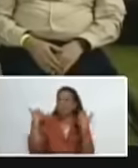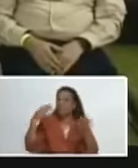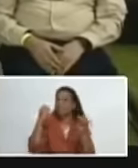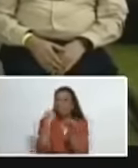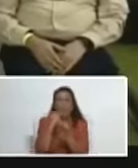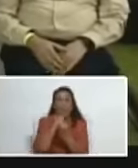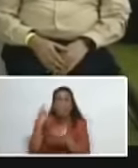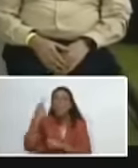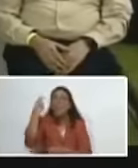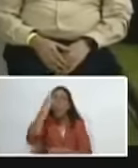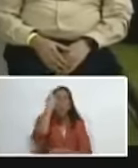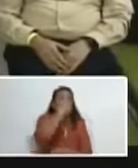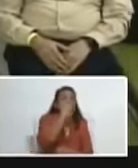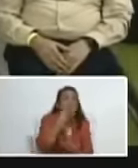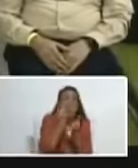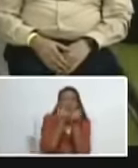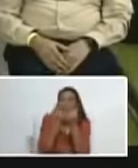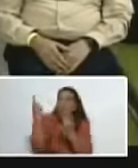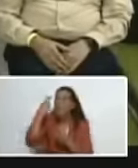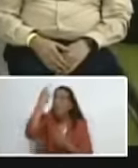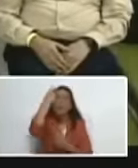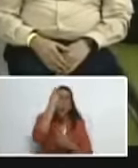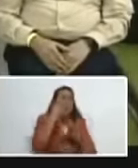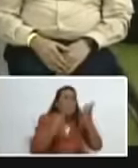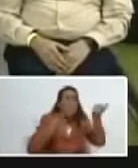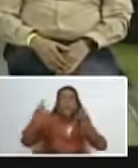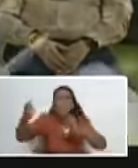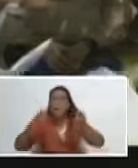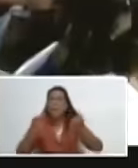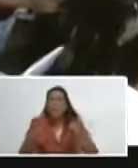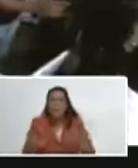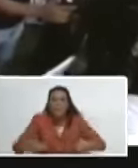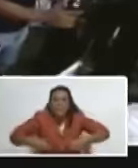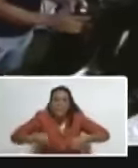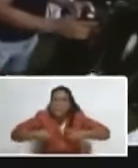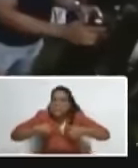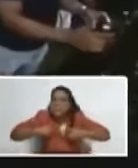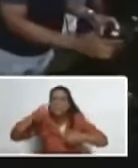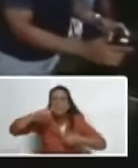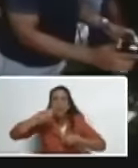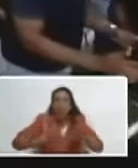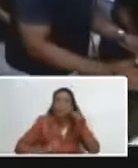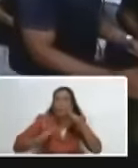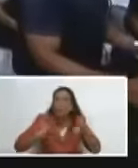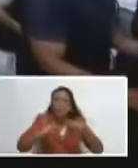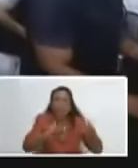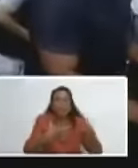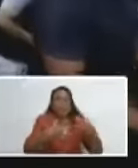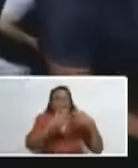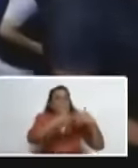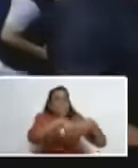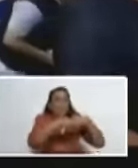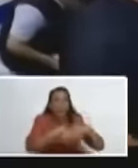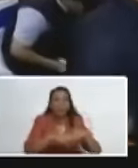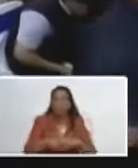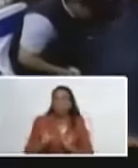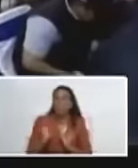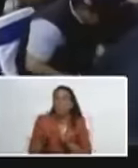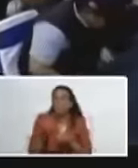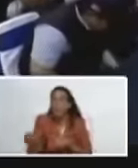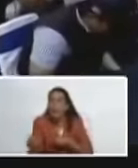pariendo recursos en dos fuentes de financiamiento necesarias para parir distintas